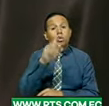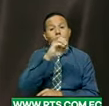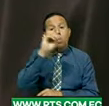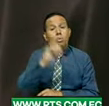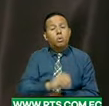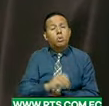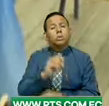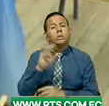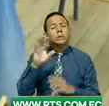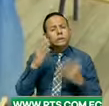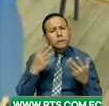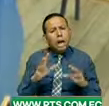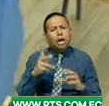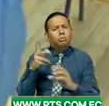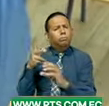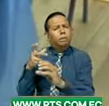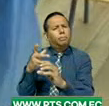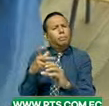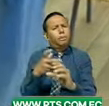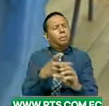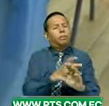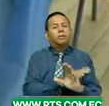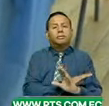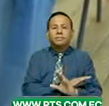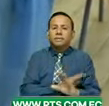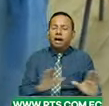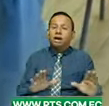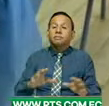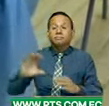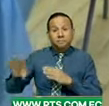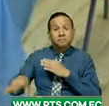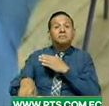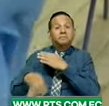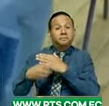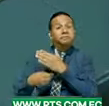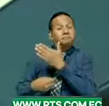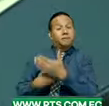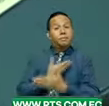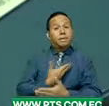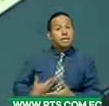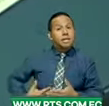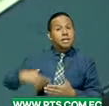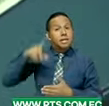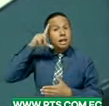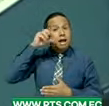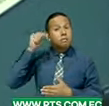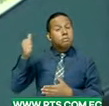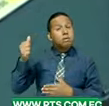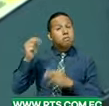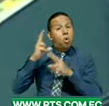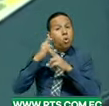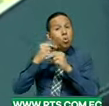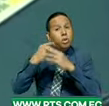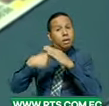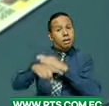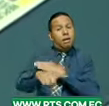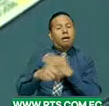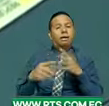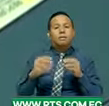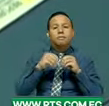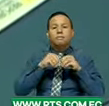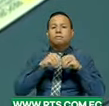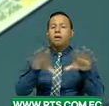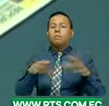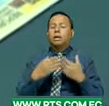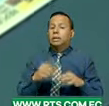41,46% de la población ya está vacunada. Así lo ratificó el presidente Guillermo Lasso a través de su cuenta de Twitter, además de informar